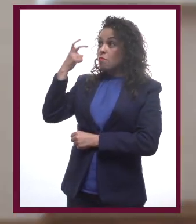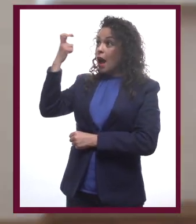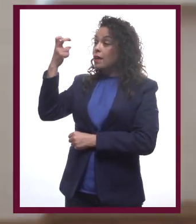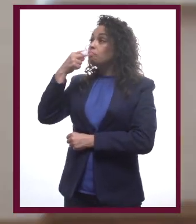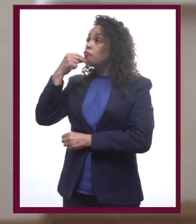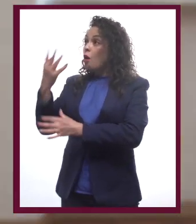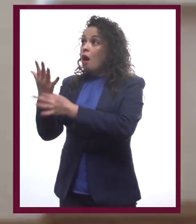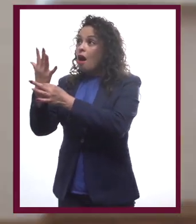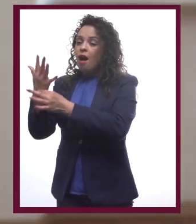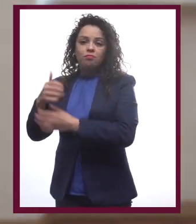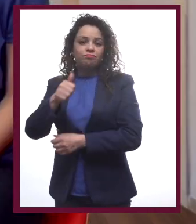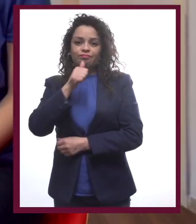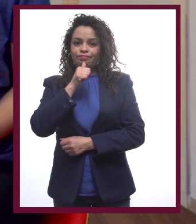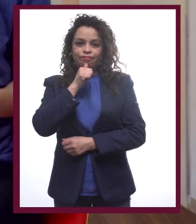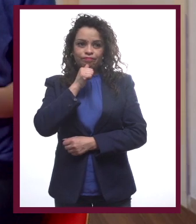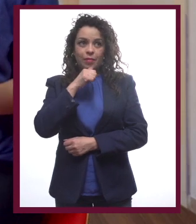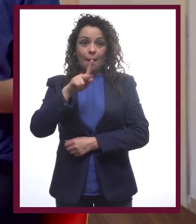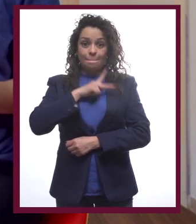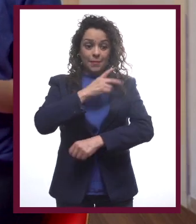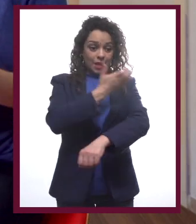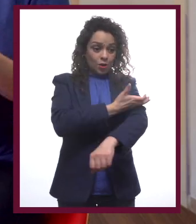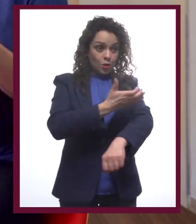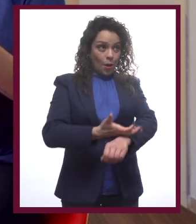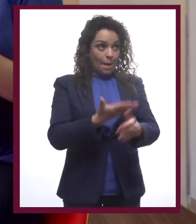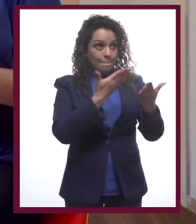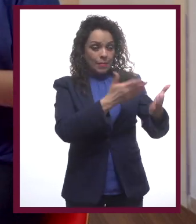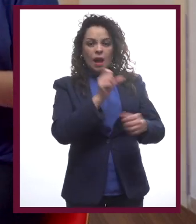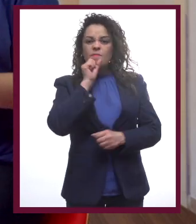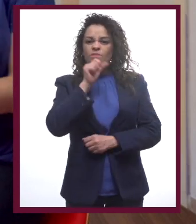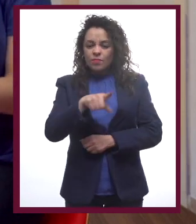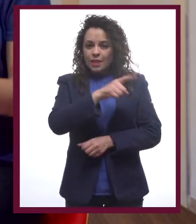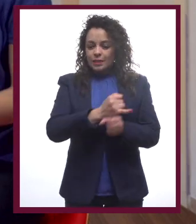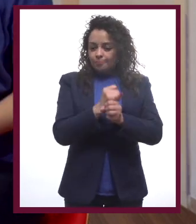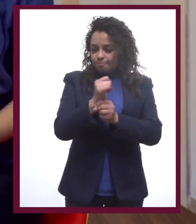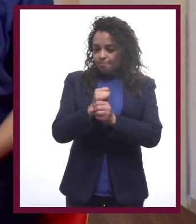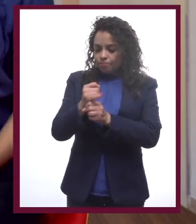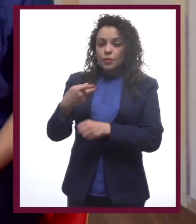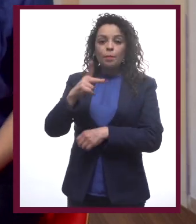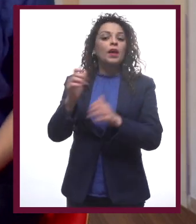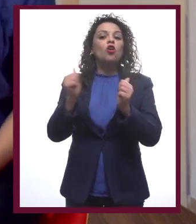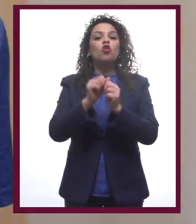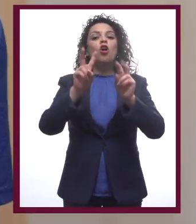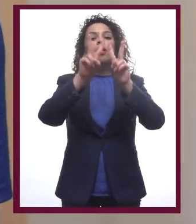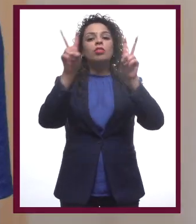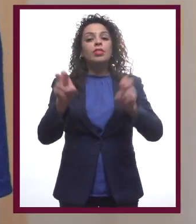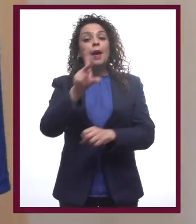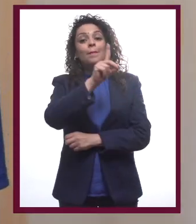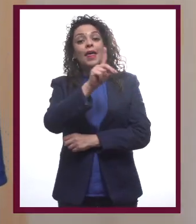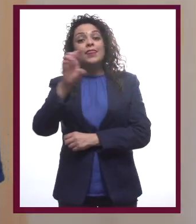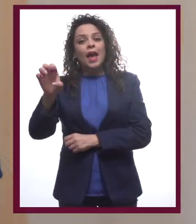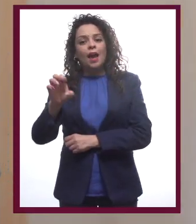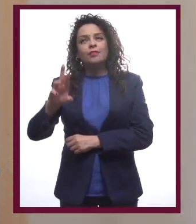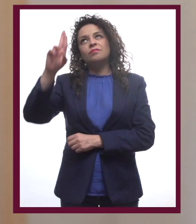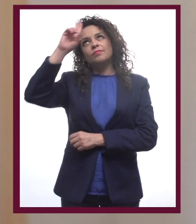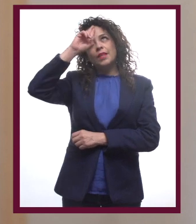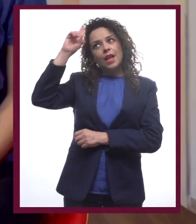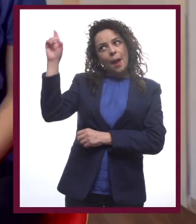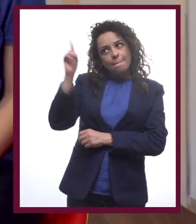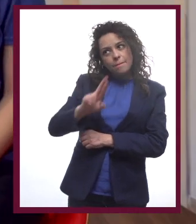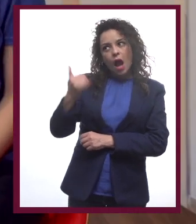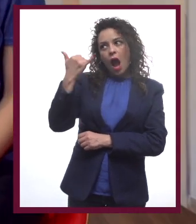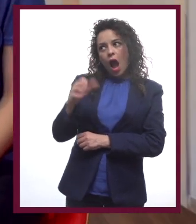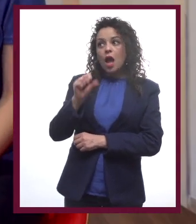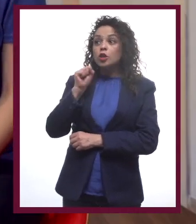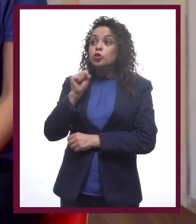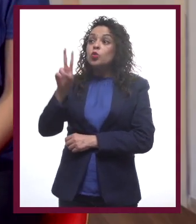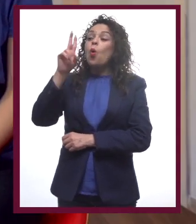asegurara el premio Nobel. Aquí mi compañero de departamento hizo el mismo ejercicio, pero con el tema de... Sí, ok,